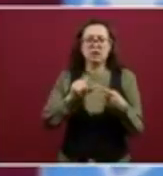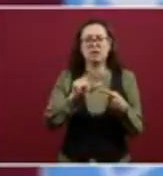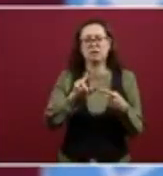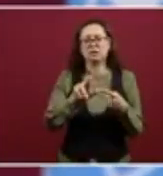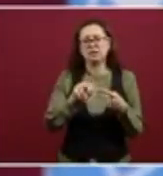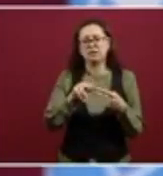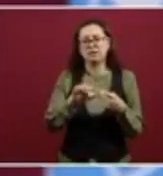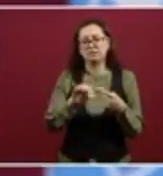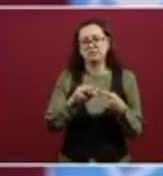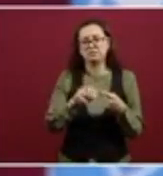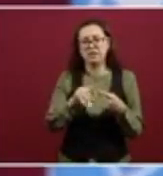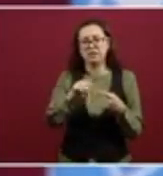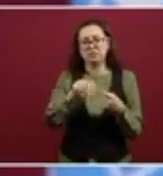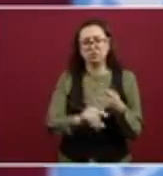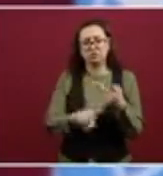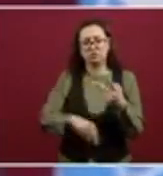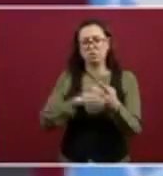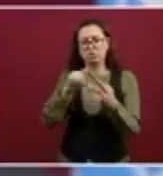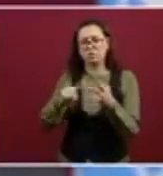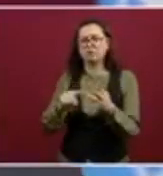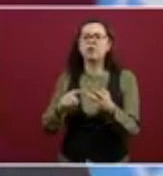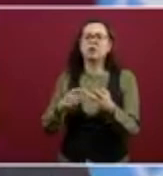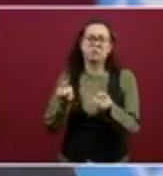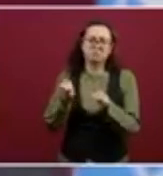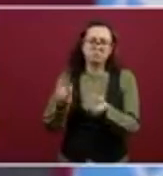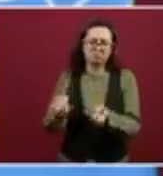con introducción de agua,